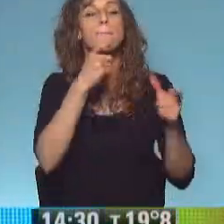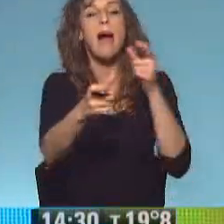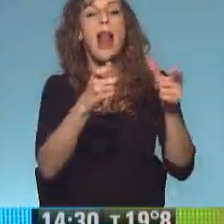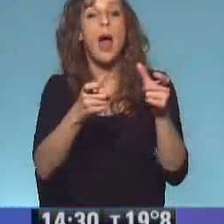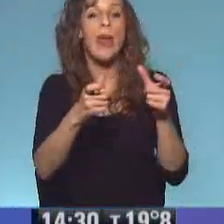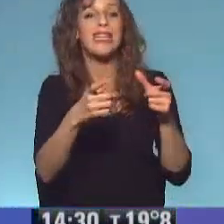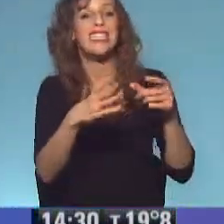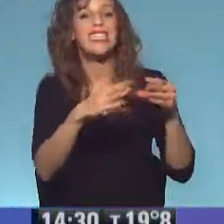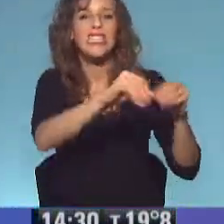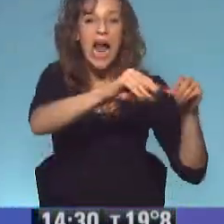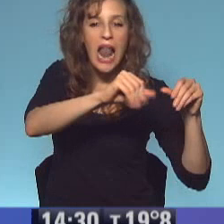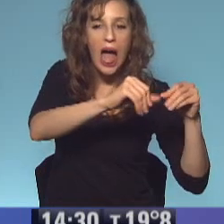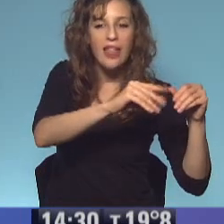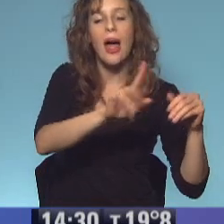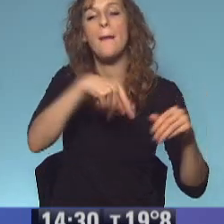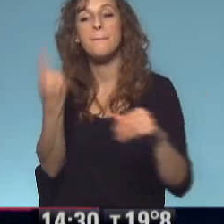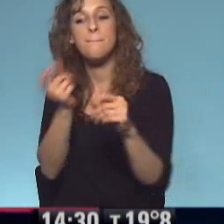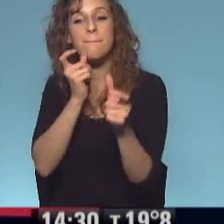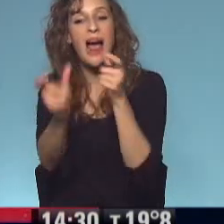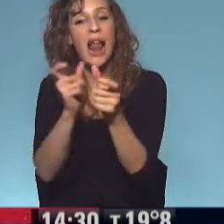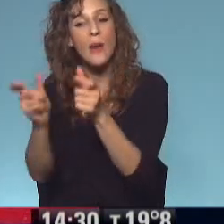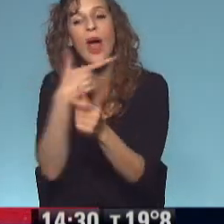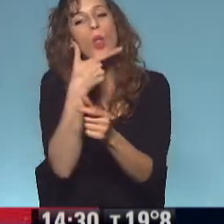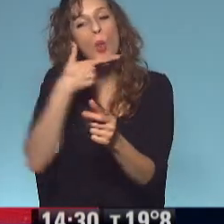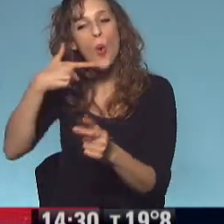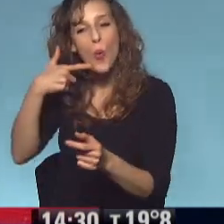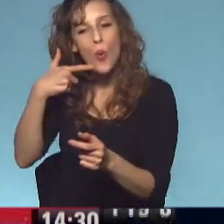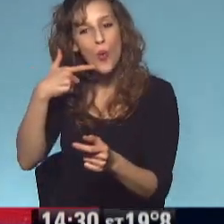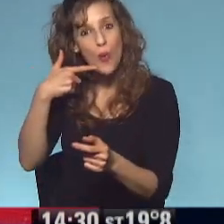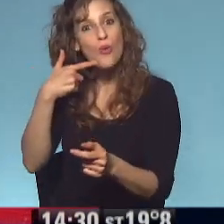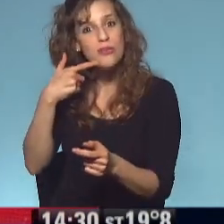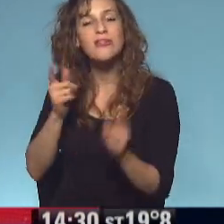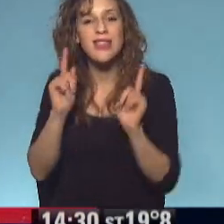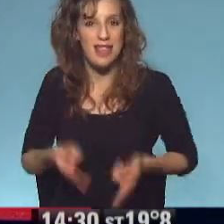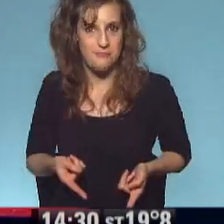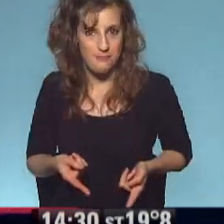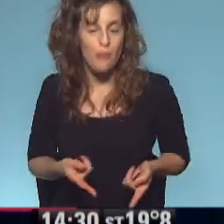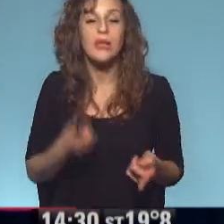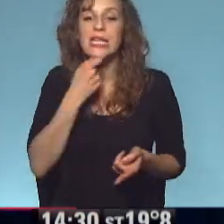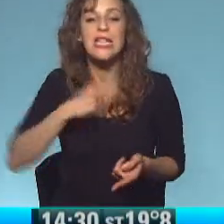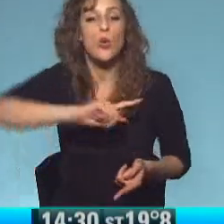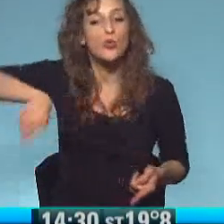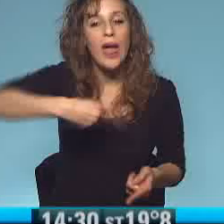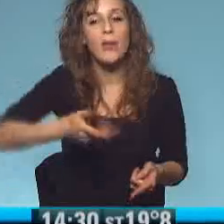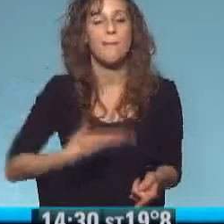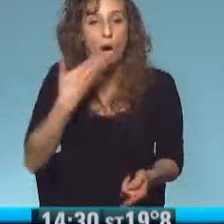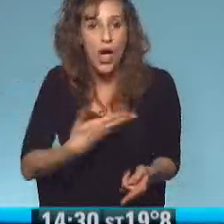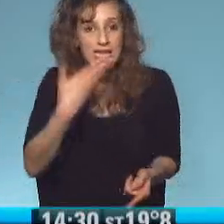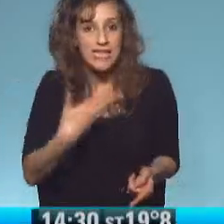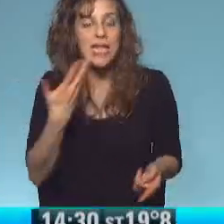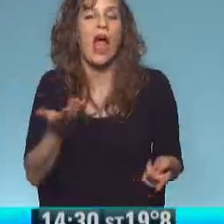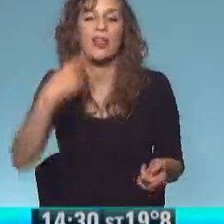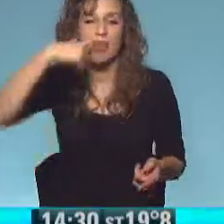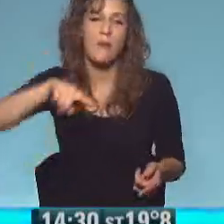o dibujos. Bien. Salados o dulces, y ¿no? Y si escriben una poesía con las palabras que jugamos, también nos la cuentan. Nos la cuentan,